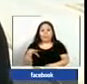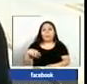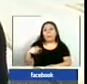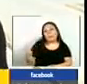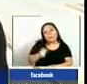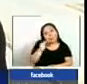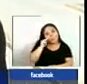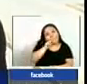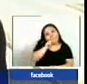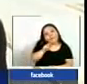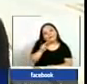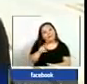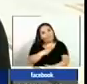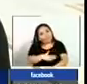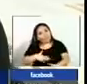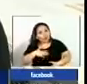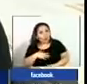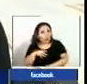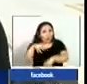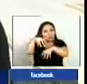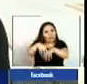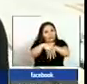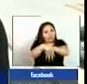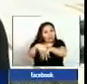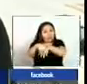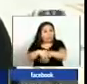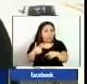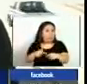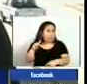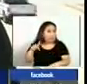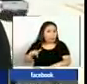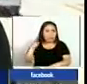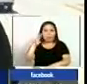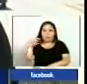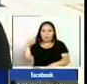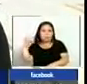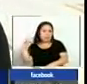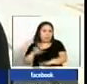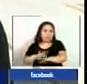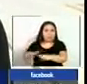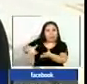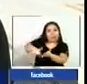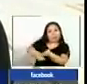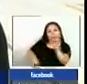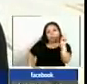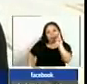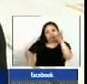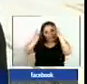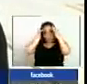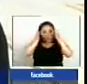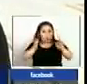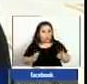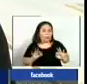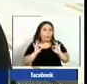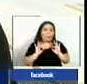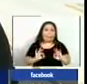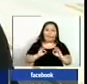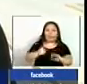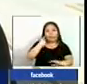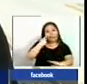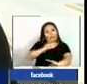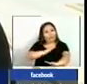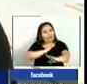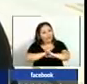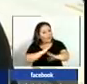disfrutar de los coloridos desfiles pero ahora en el 2020 la comuna de San Salvador ha dicho que como medida de prevención